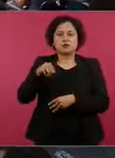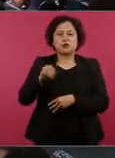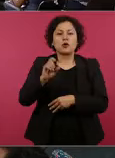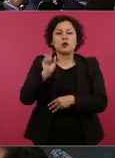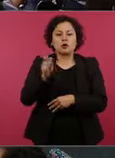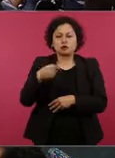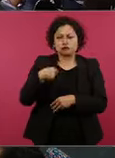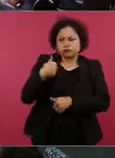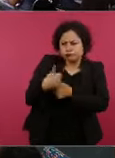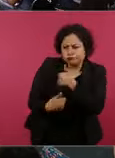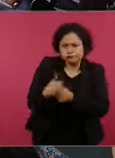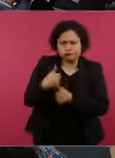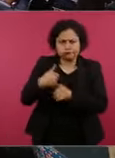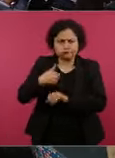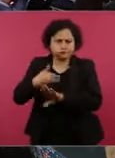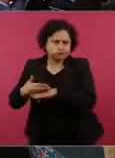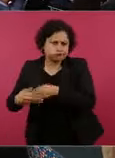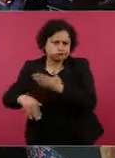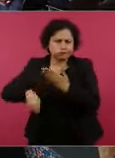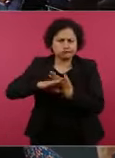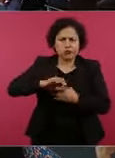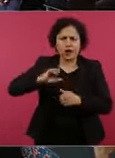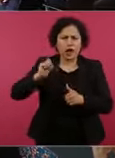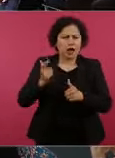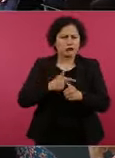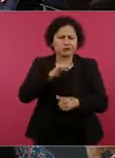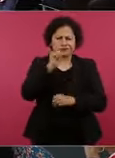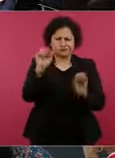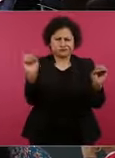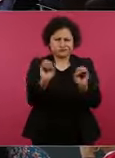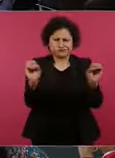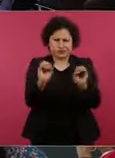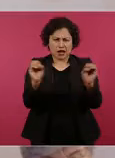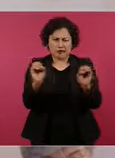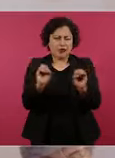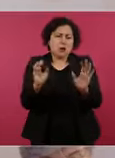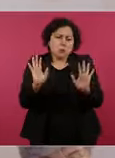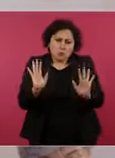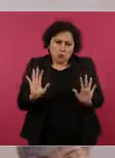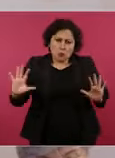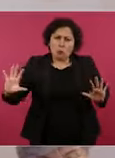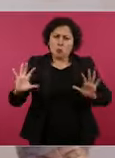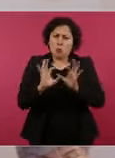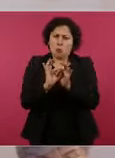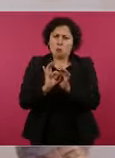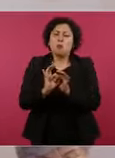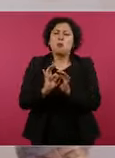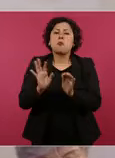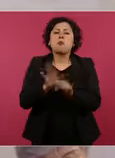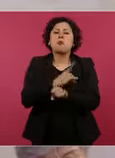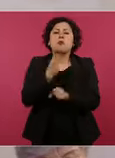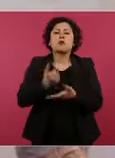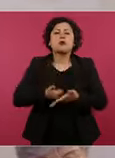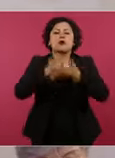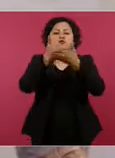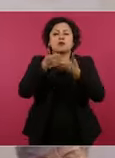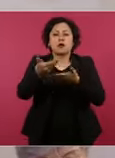se complementa porque está creciendo mucho y va a seguir creciendo mucho el comercio